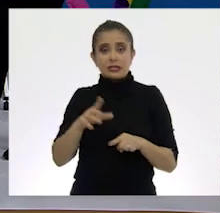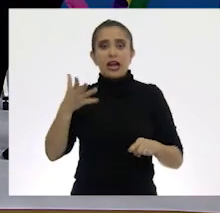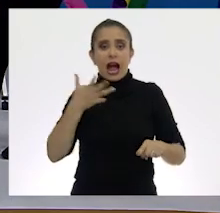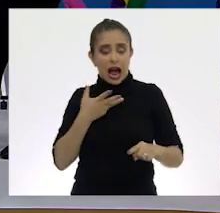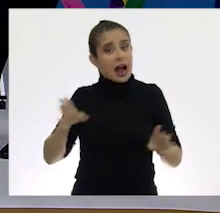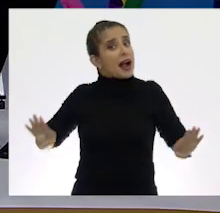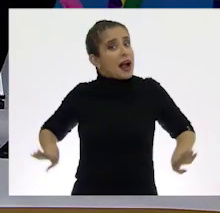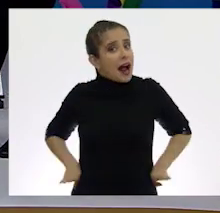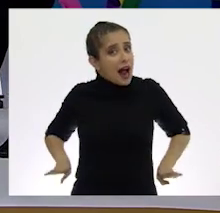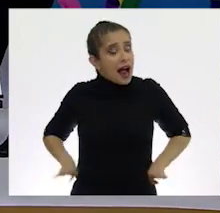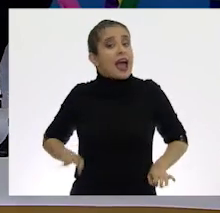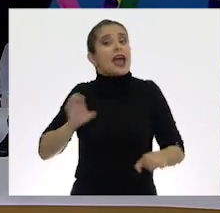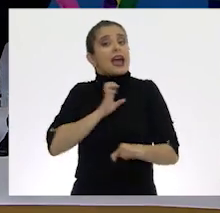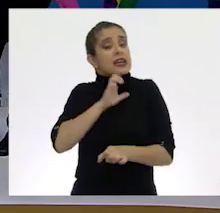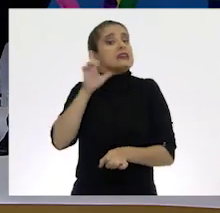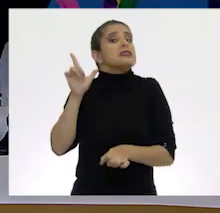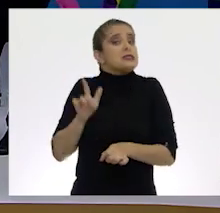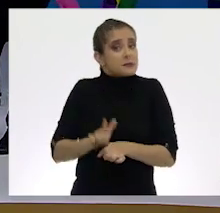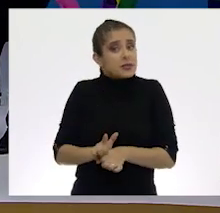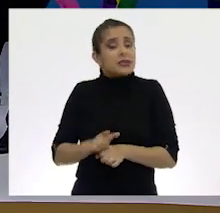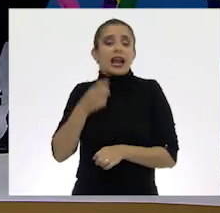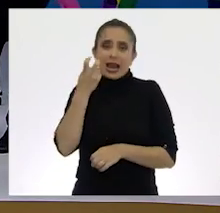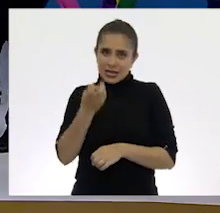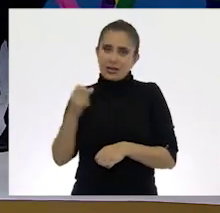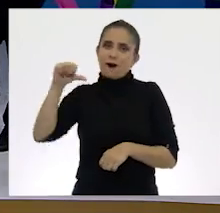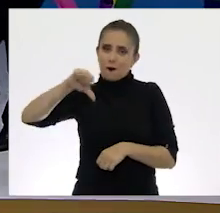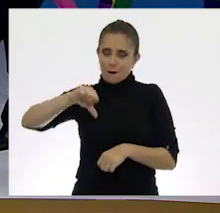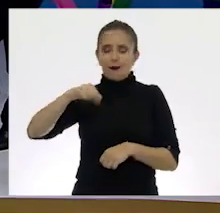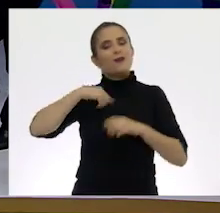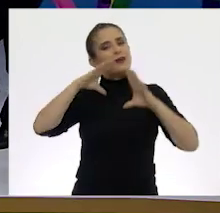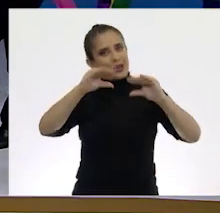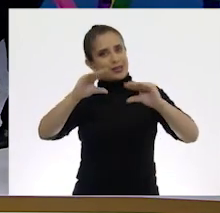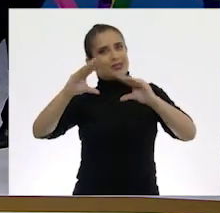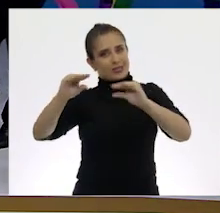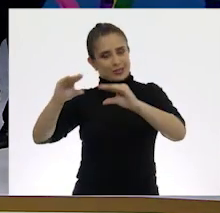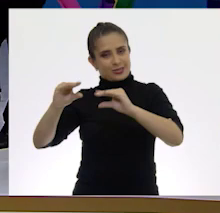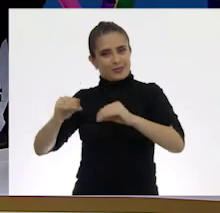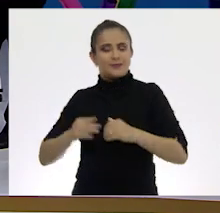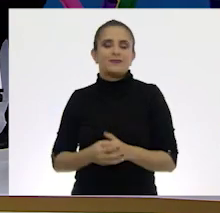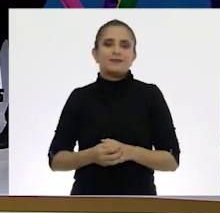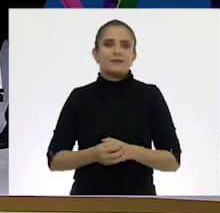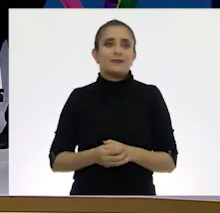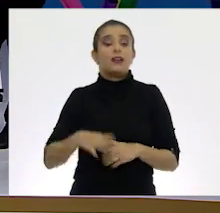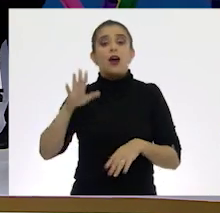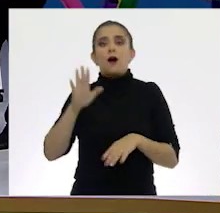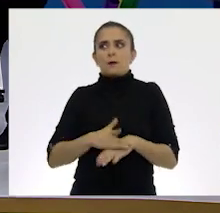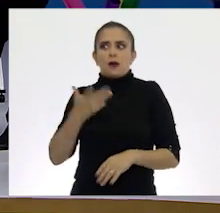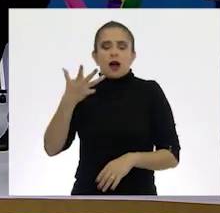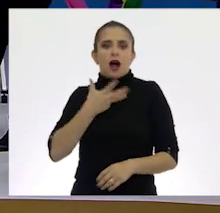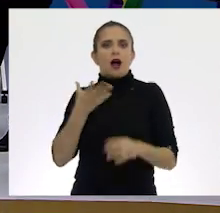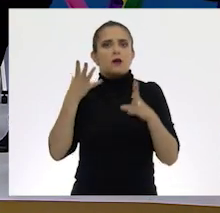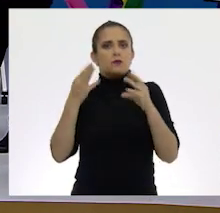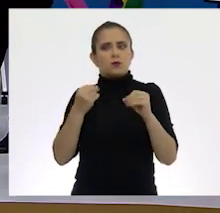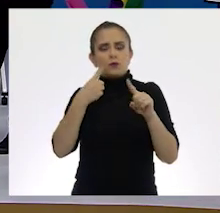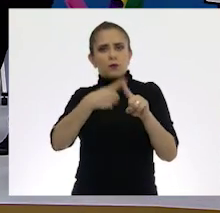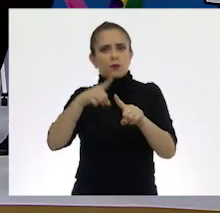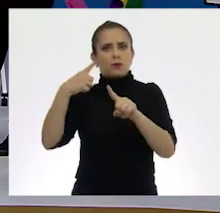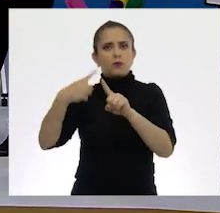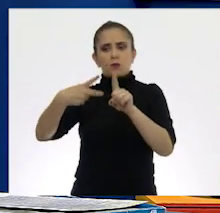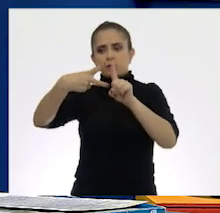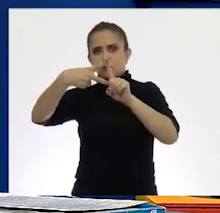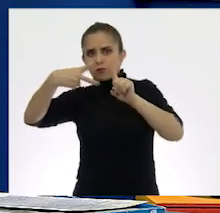características muy especiales y que hoy vamos a conocer porque finalmente existen diferentes tipos de